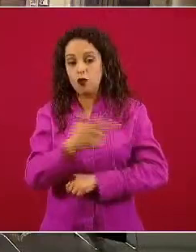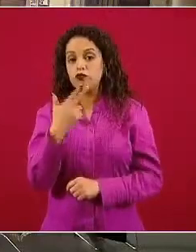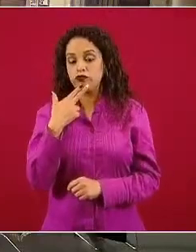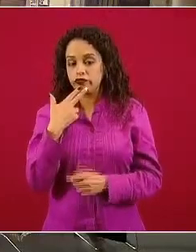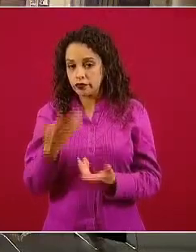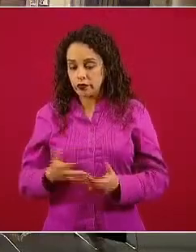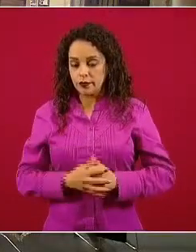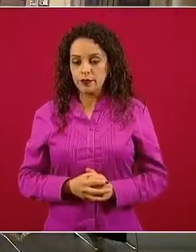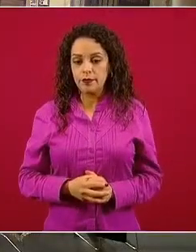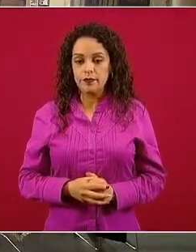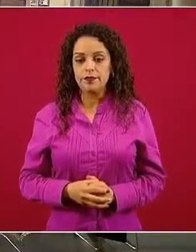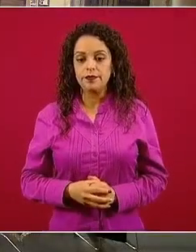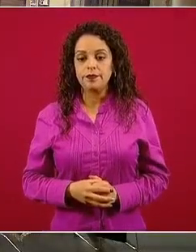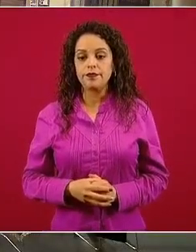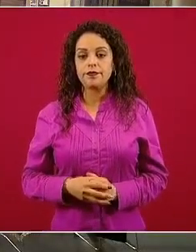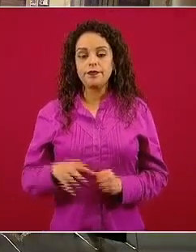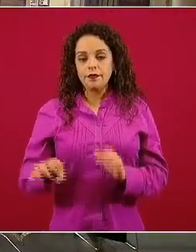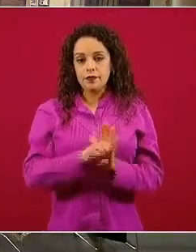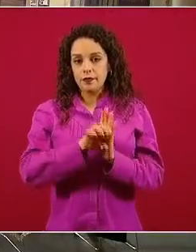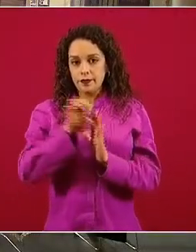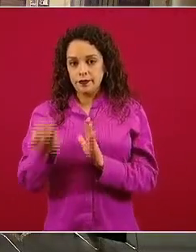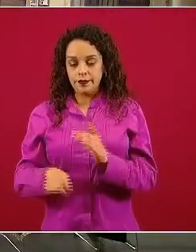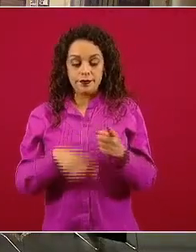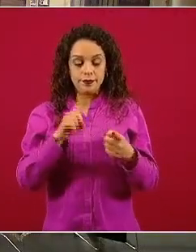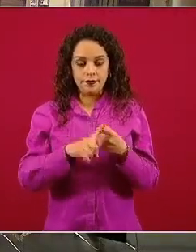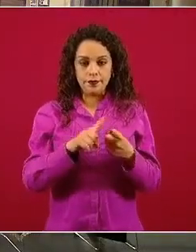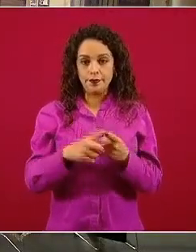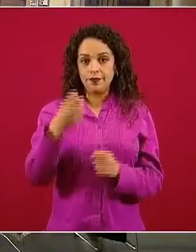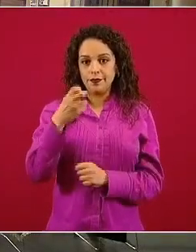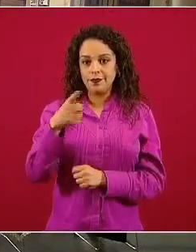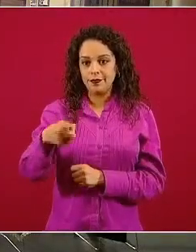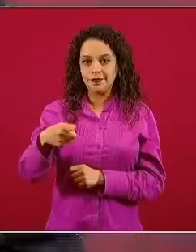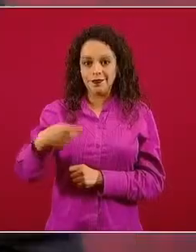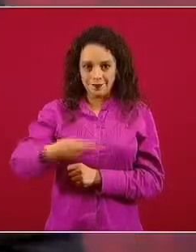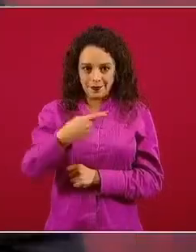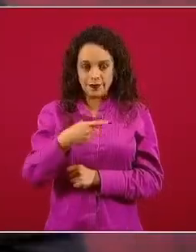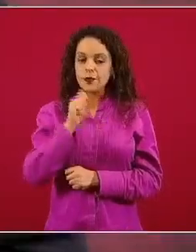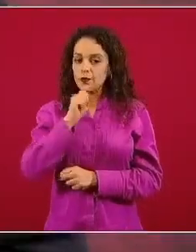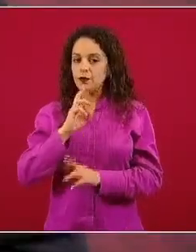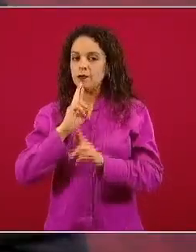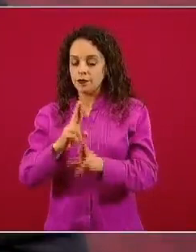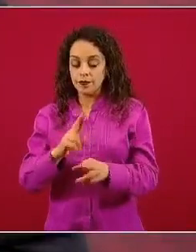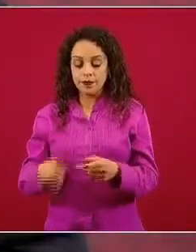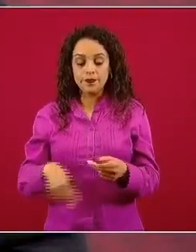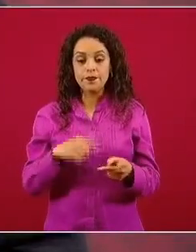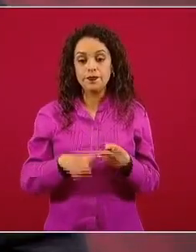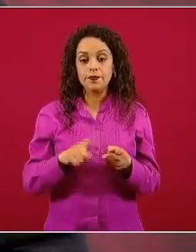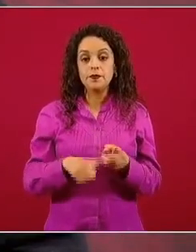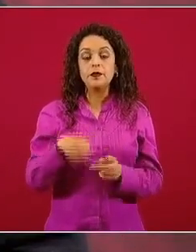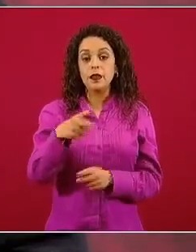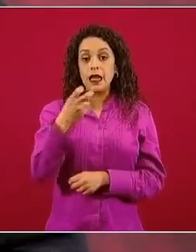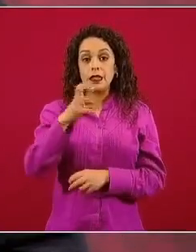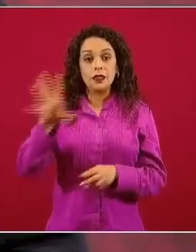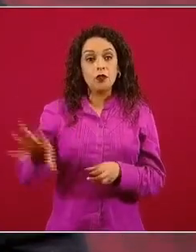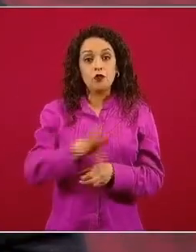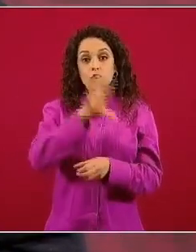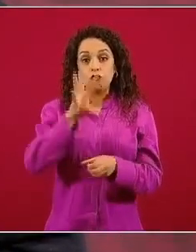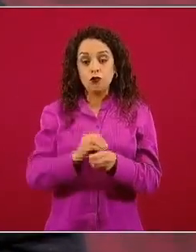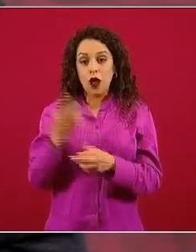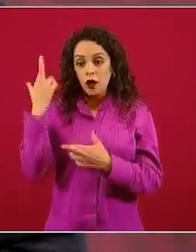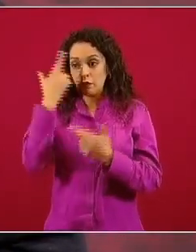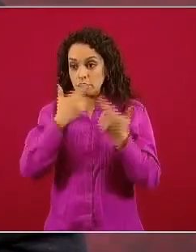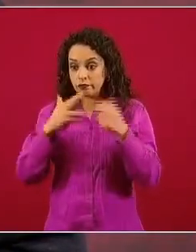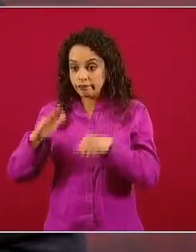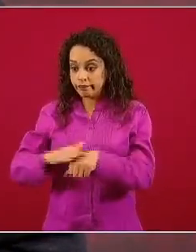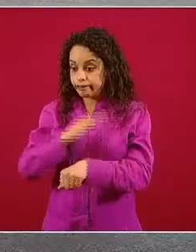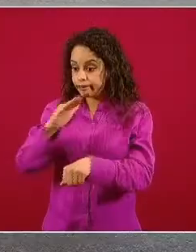también respondo a la otra pregunta, es toda esta evaluación que precisamente tiene que hacer COFEPRIS.